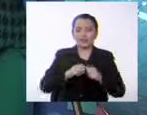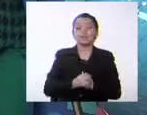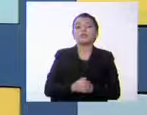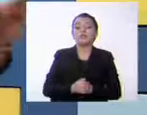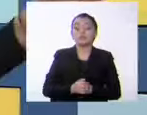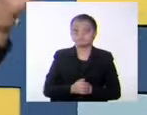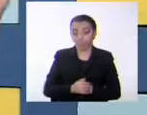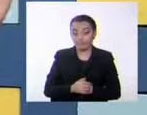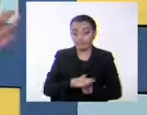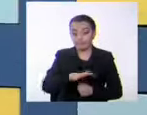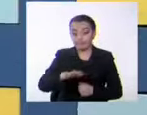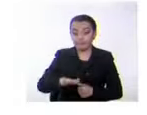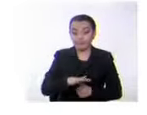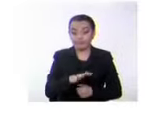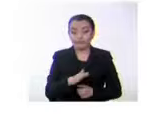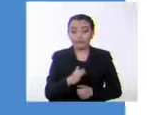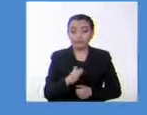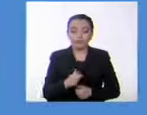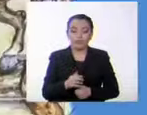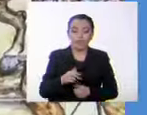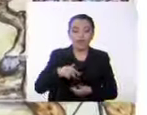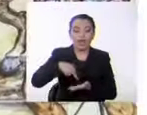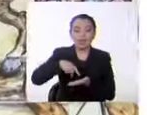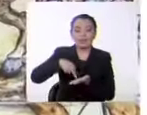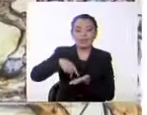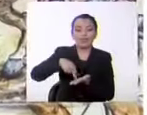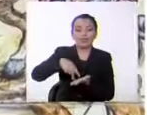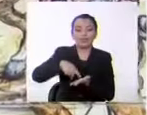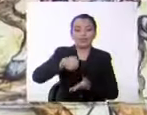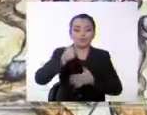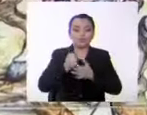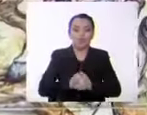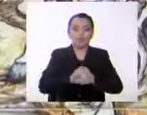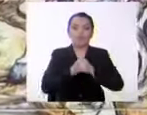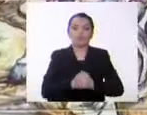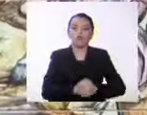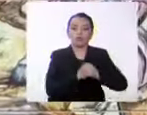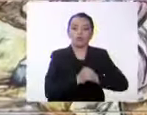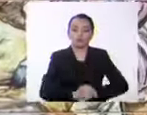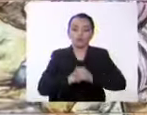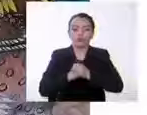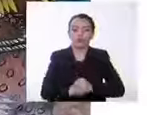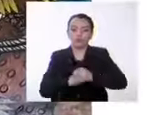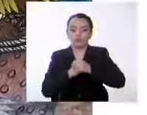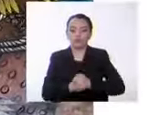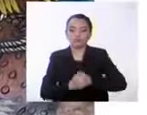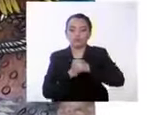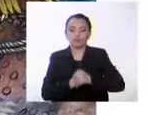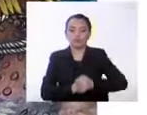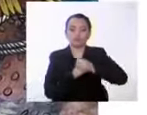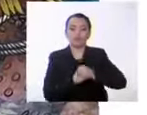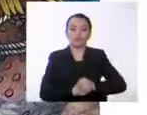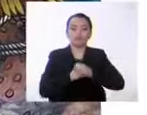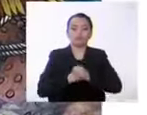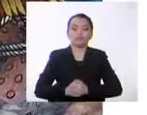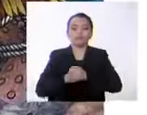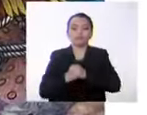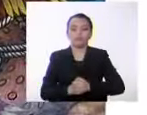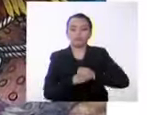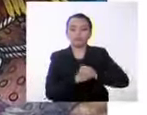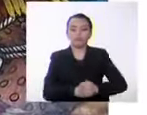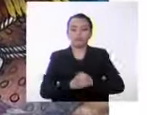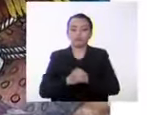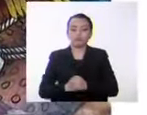bueno, llegaron por tierra porque traían caballería precisamente e infantería, fíjate. Entonces era algo que no